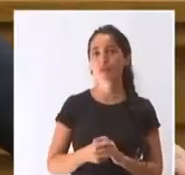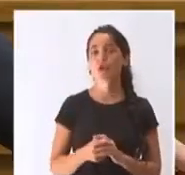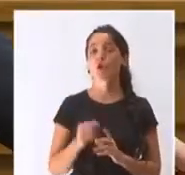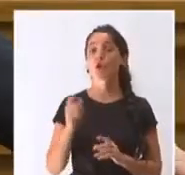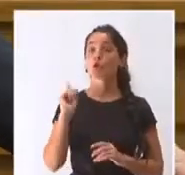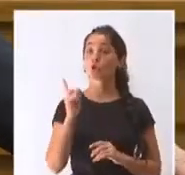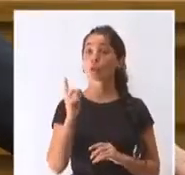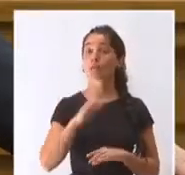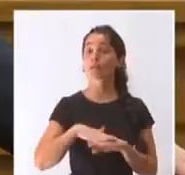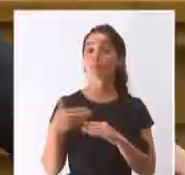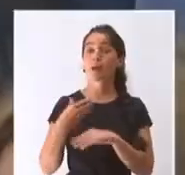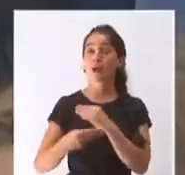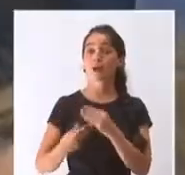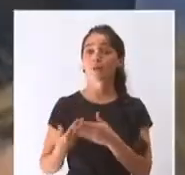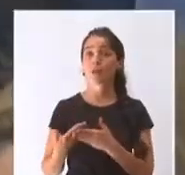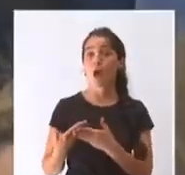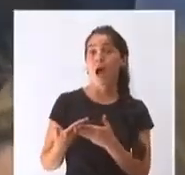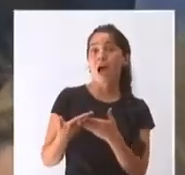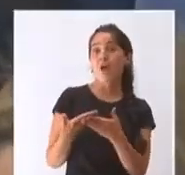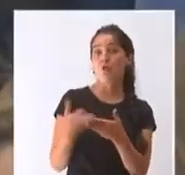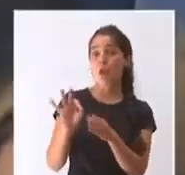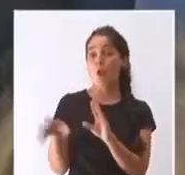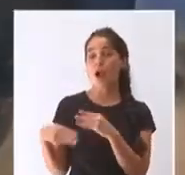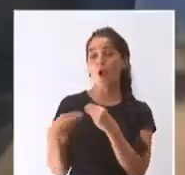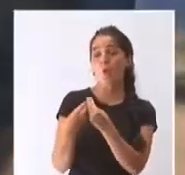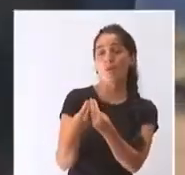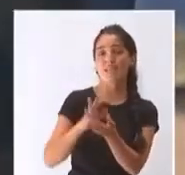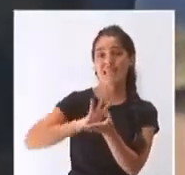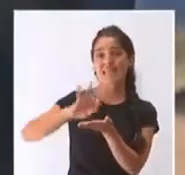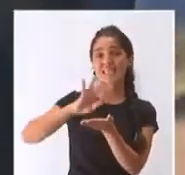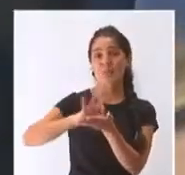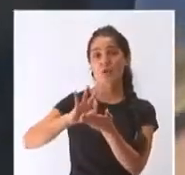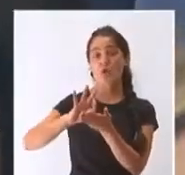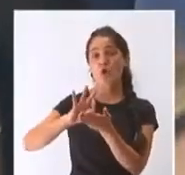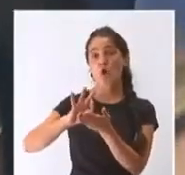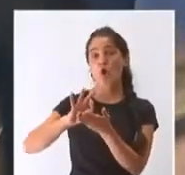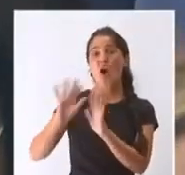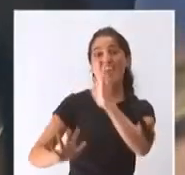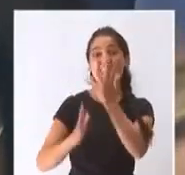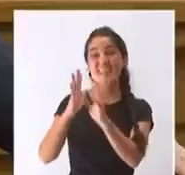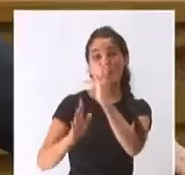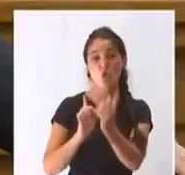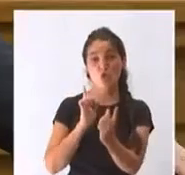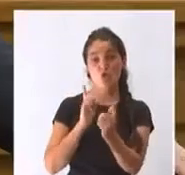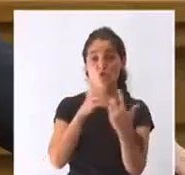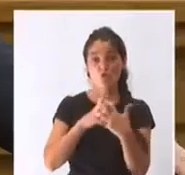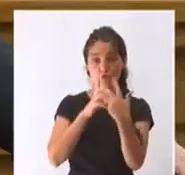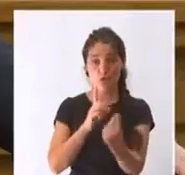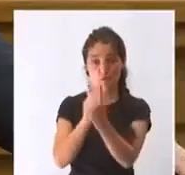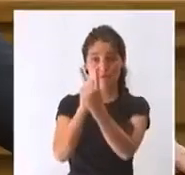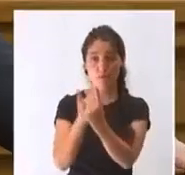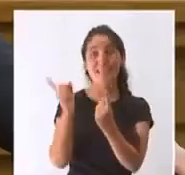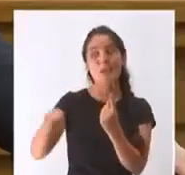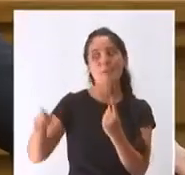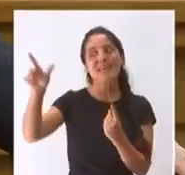o acompañar el magnífico es el servicio que tenemos de lucha contra incendios en la región sino además haber ayudado a otras